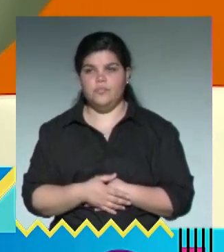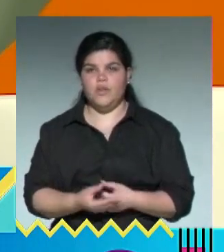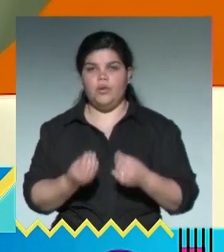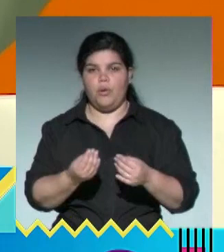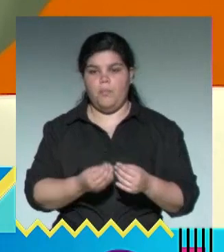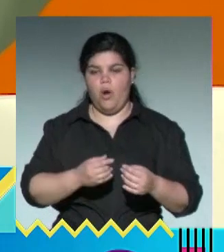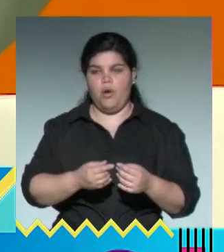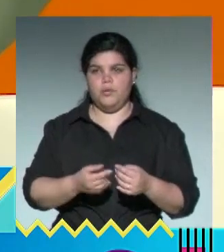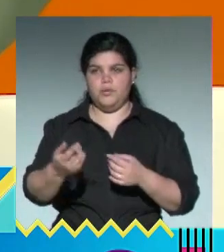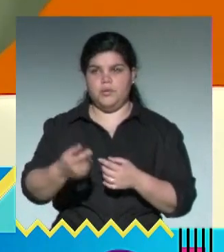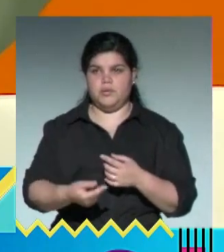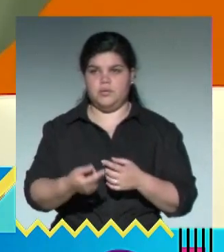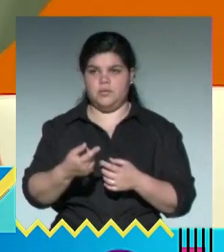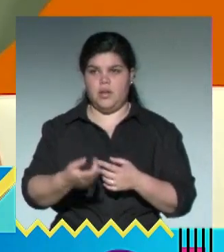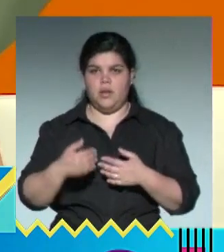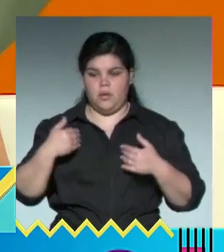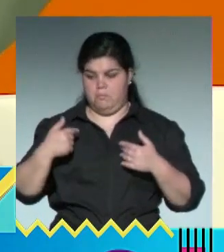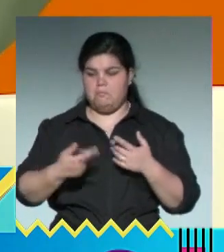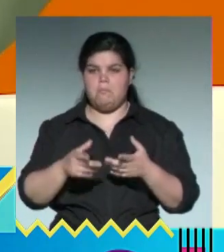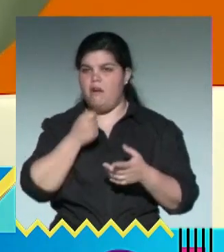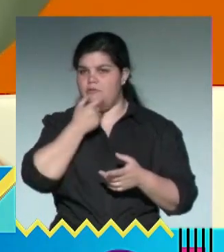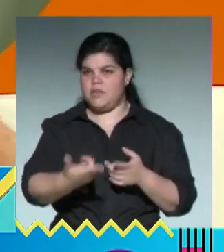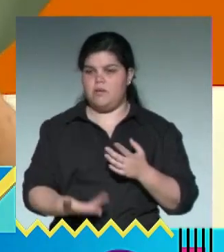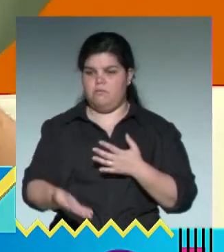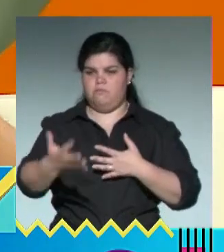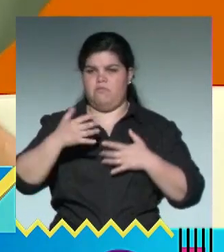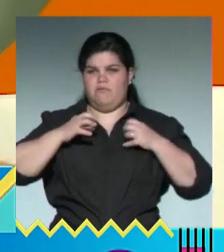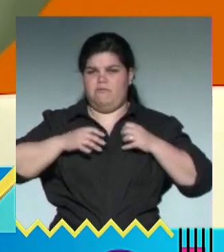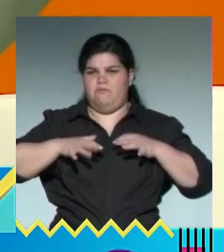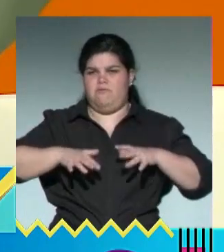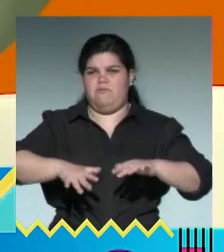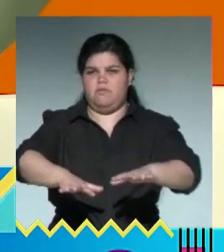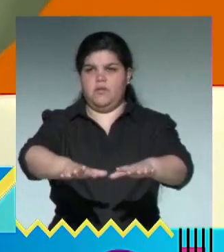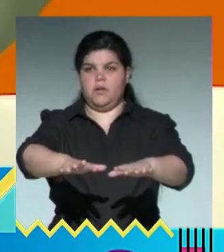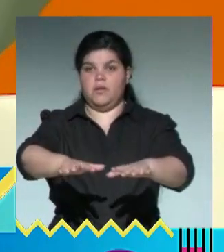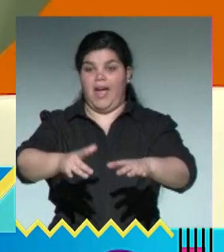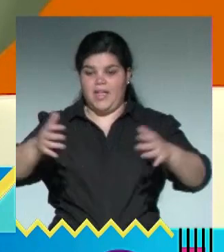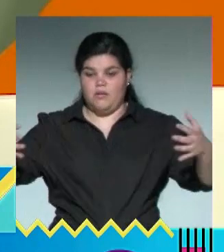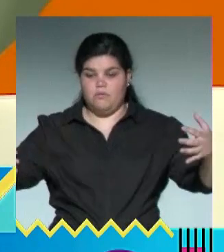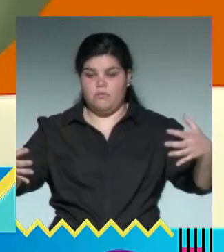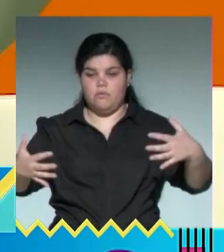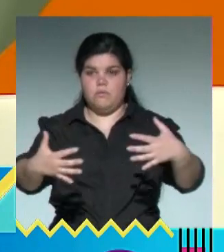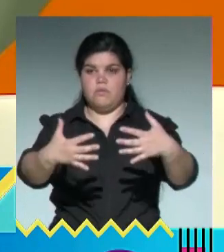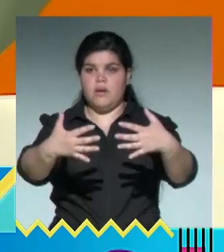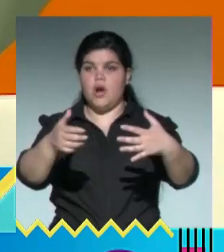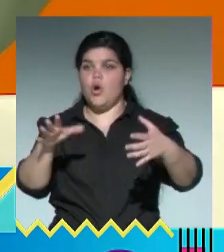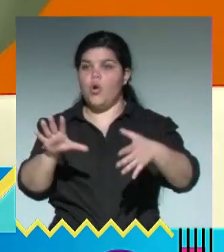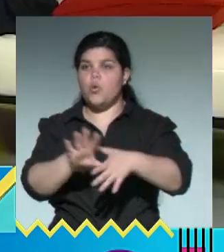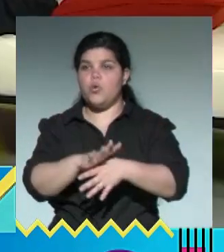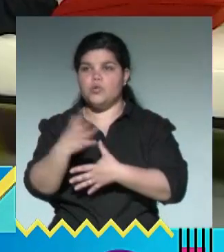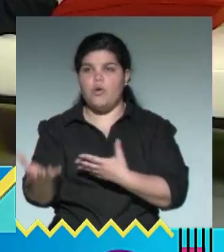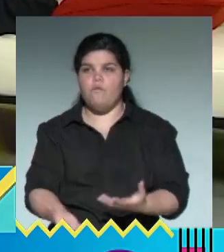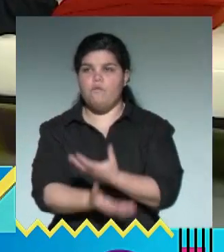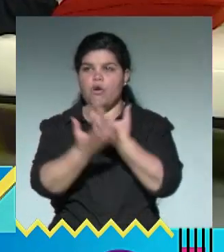hacia atrás de donde está uno. En cambio, cuando uno prende ahí, empieza con poca fuerza el fuego. Bien. Por eso